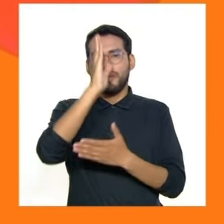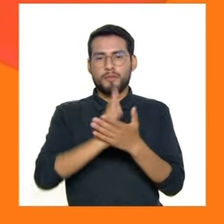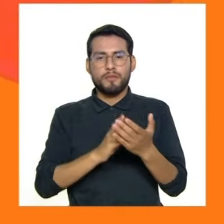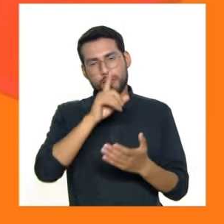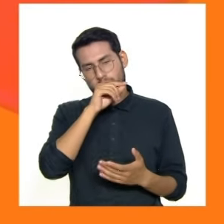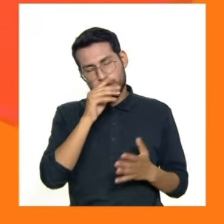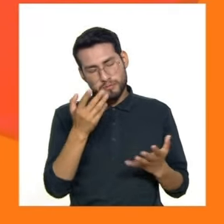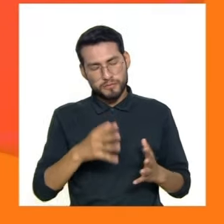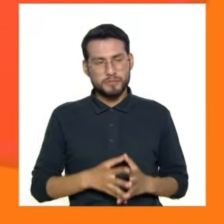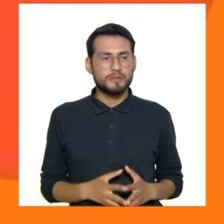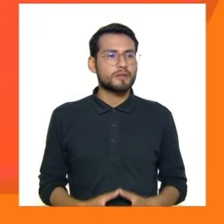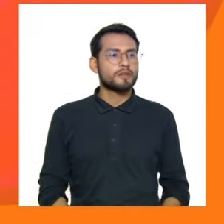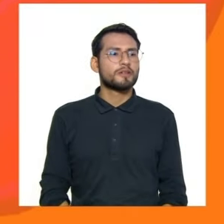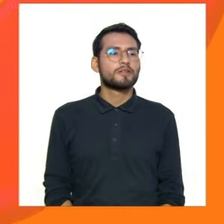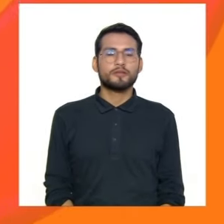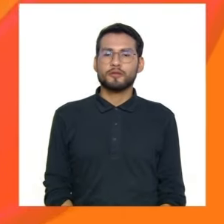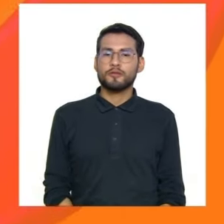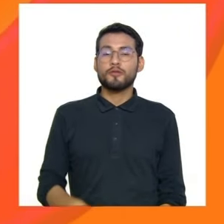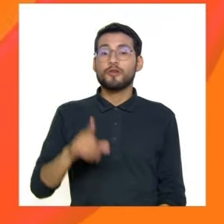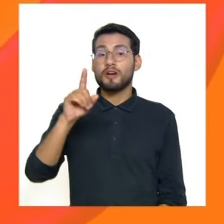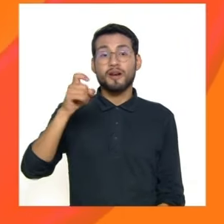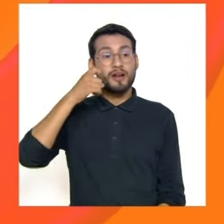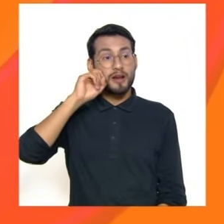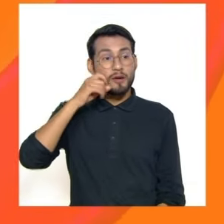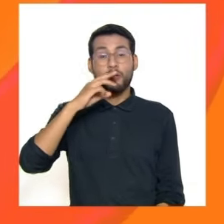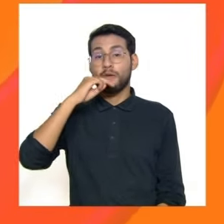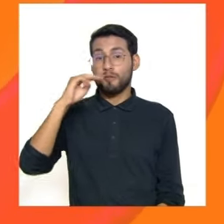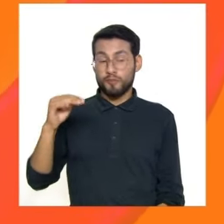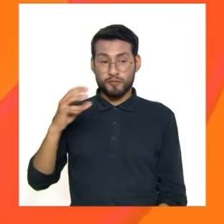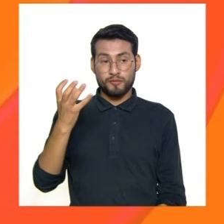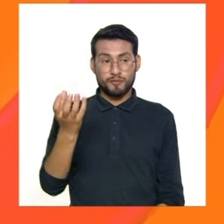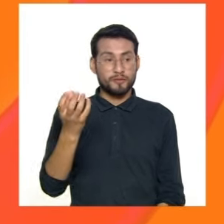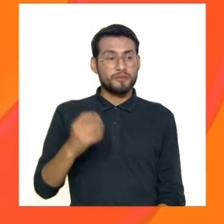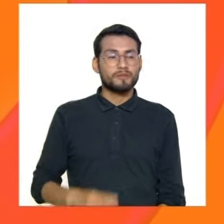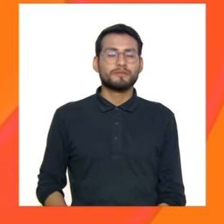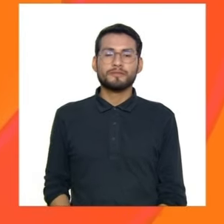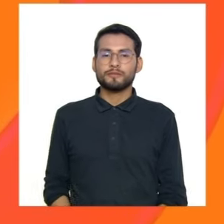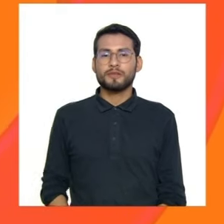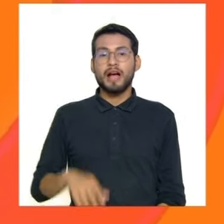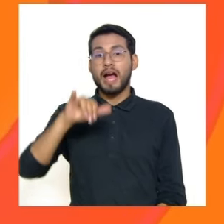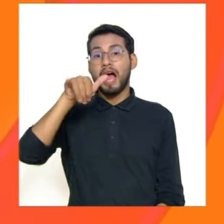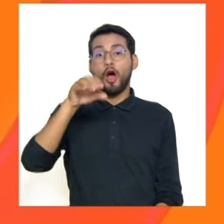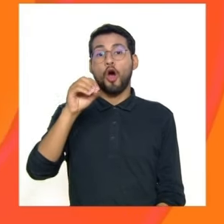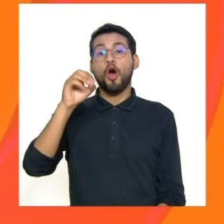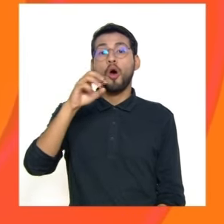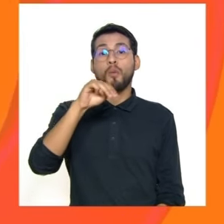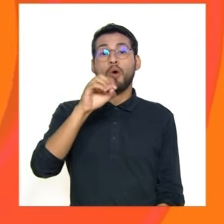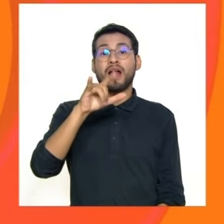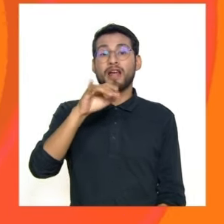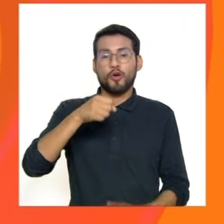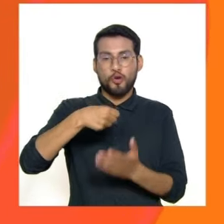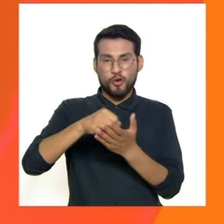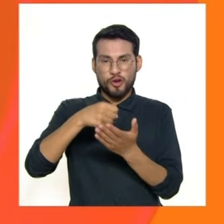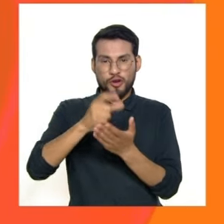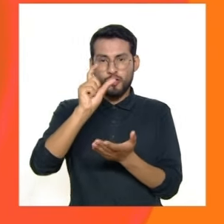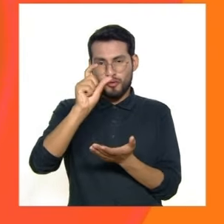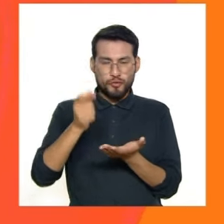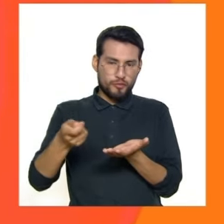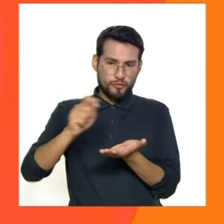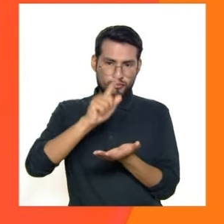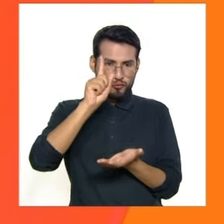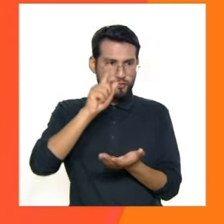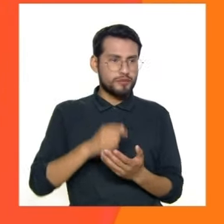pollo cuatro presas de de pollo una cebolla morada una cebolla morada una cucharada de ajo molido una cucharada